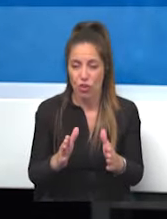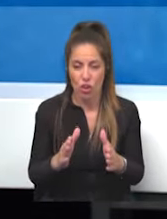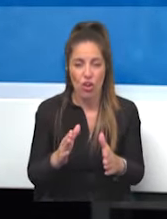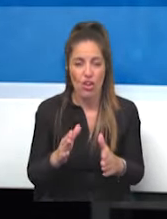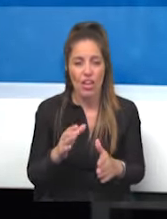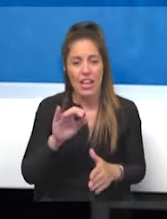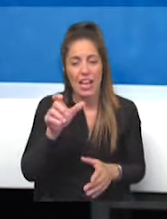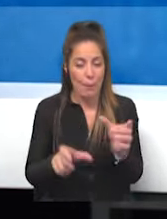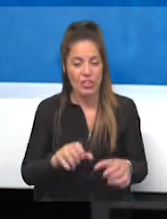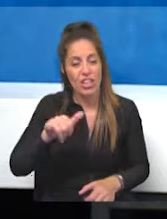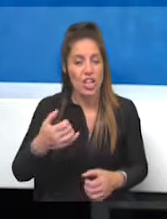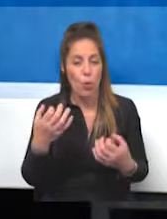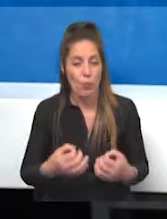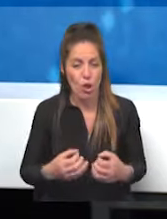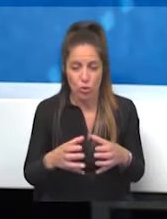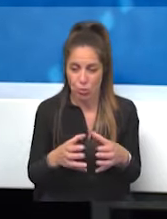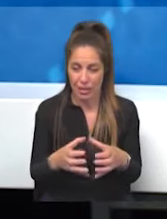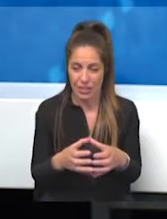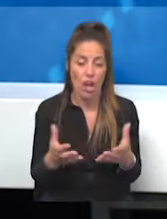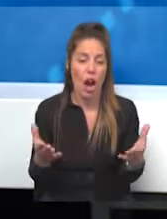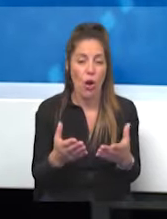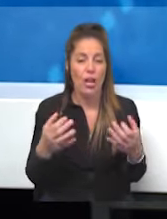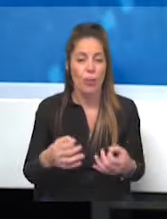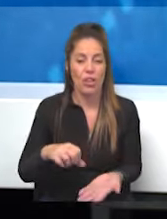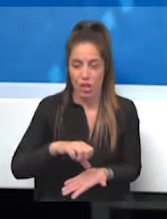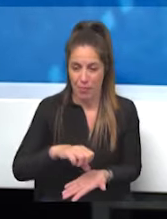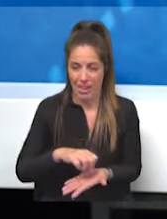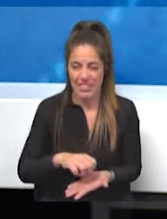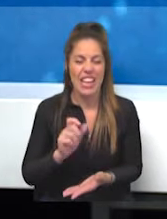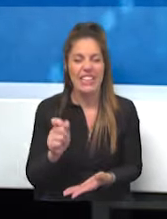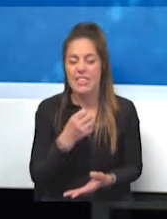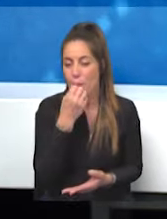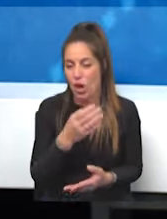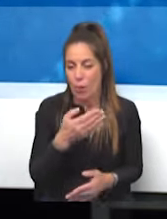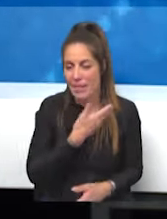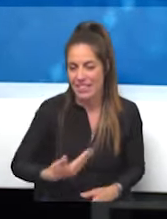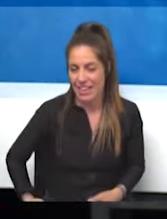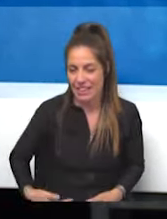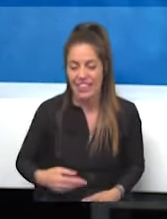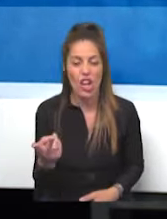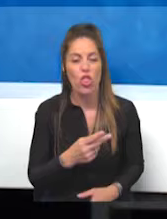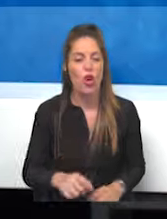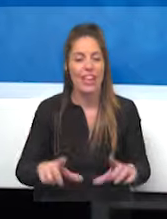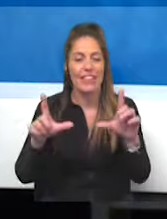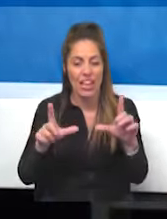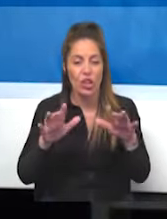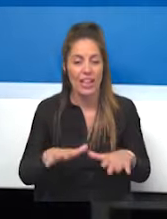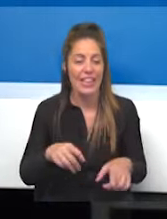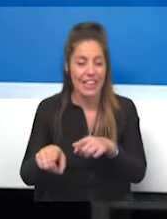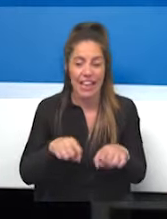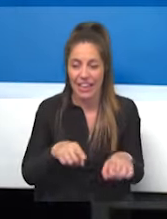ciudadano cumplió con su partido ahora cir con el país Quién es el mejor presidente Quién es de los dos candidatos que quedan en